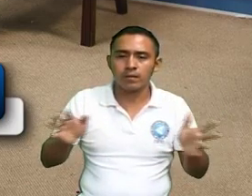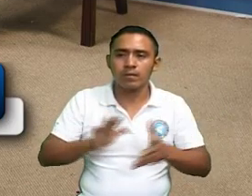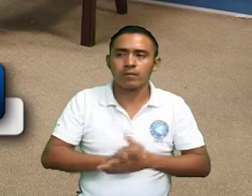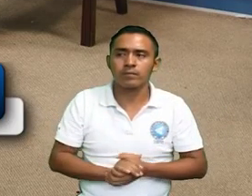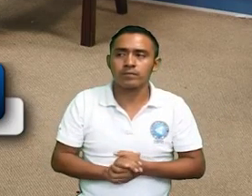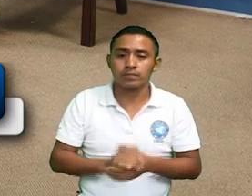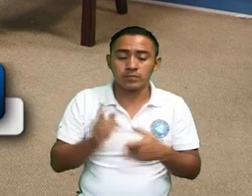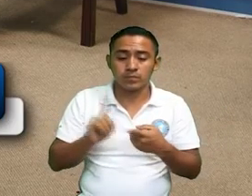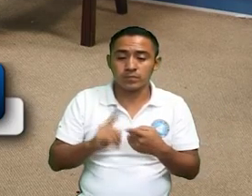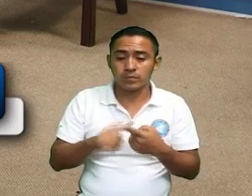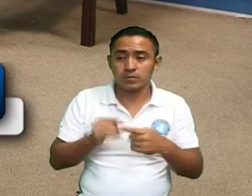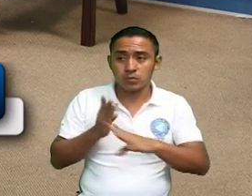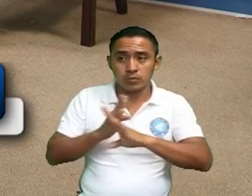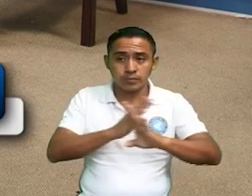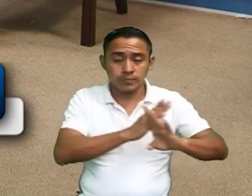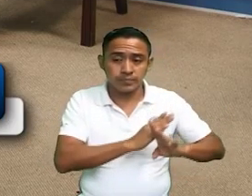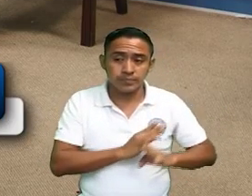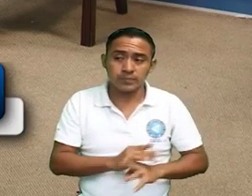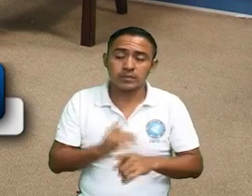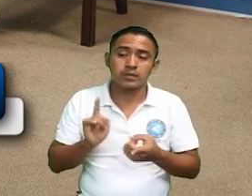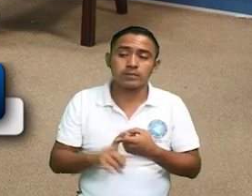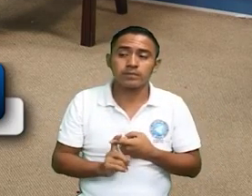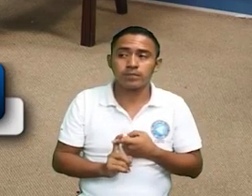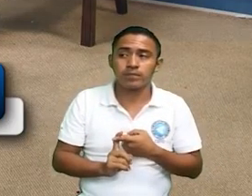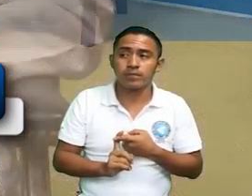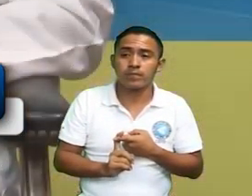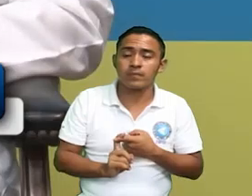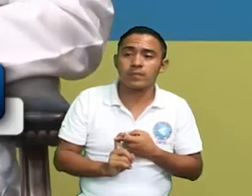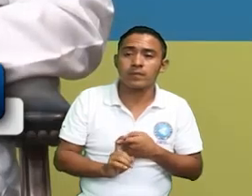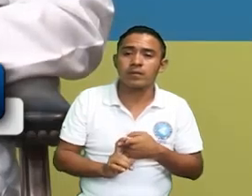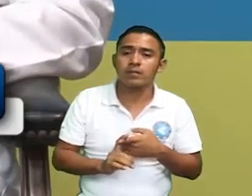es la prevención. Entonces, el primero que va a saber sobre